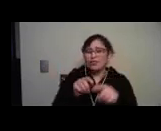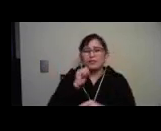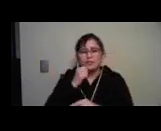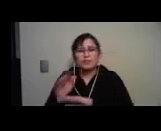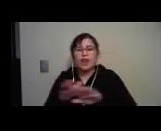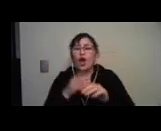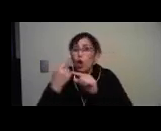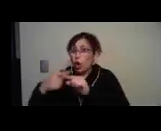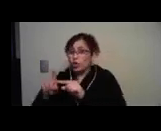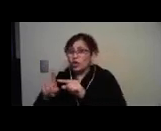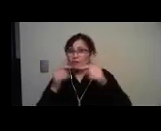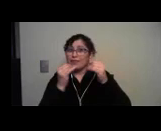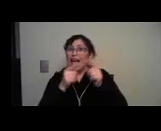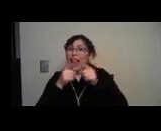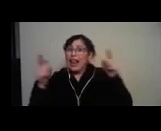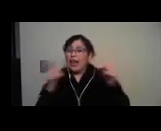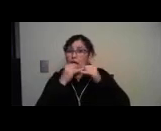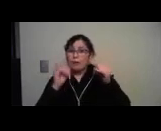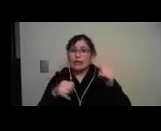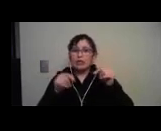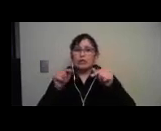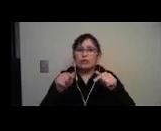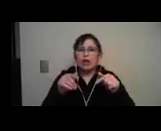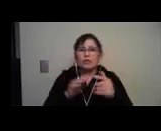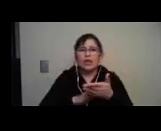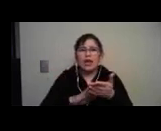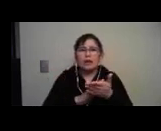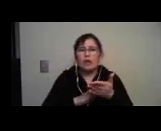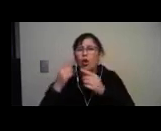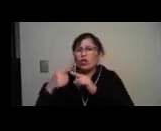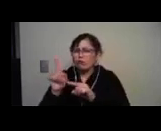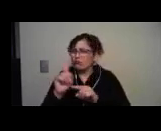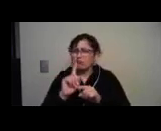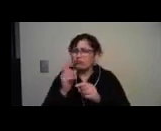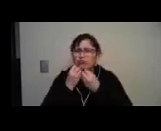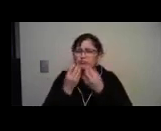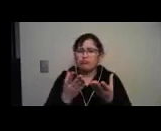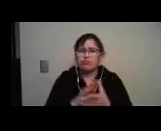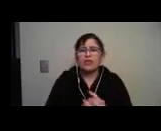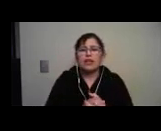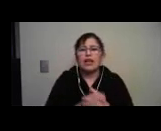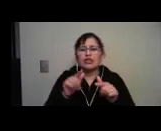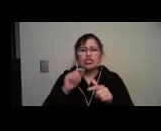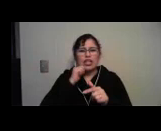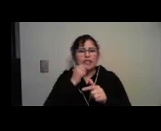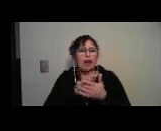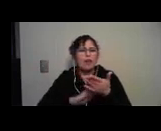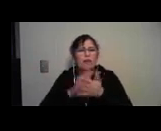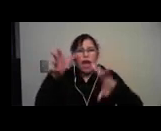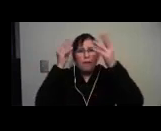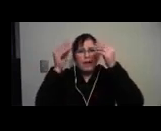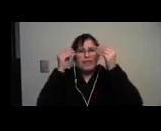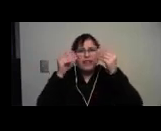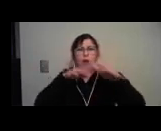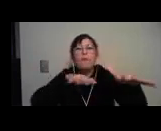la memoria más procedimental o implícita o no declarativa, que tiene que ver con los actos, con el aprendizaje de actos